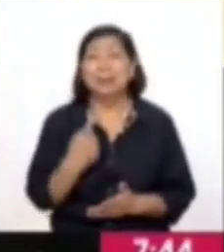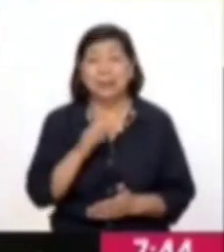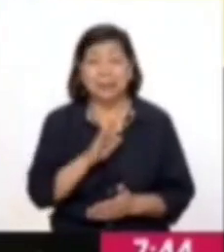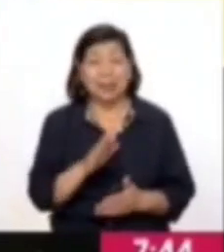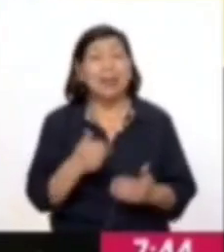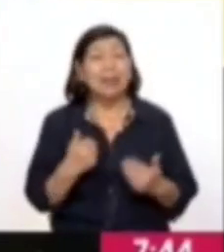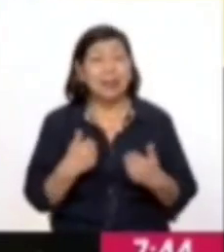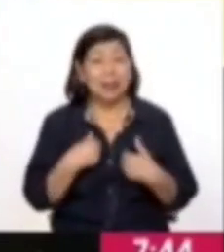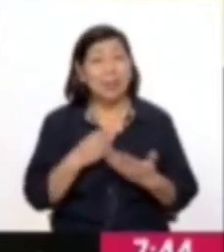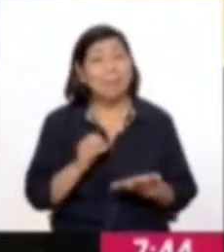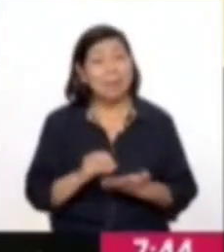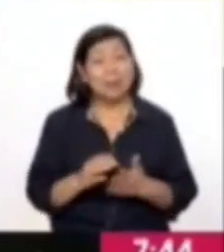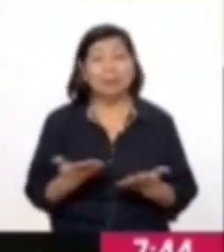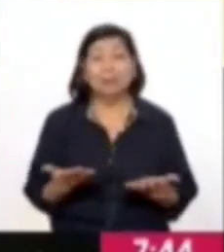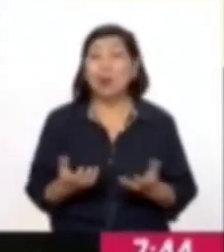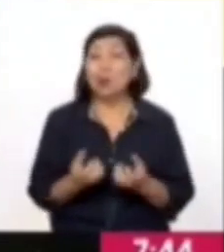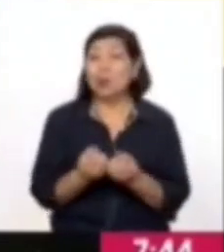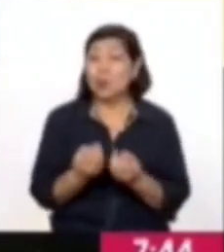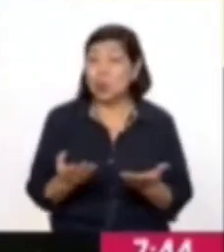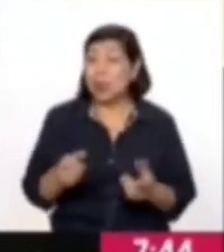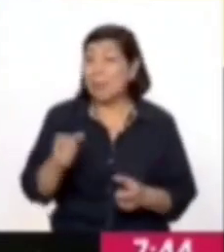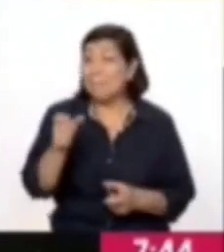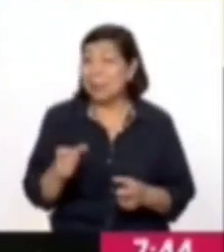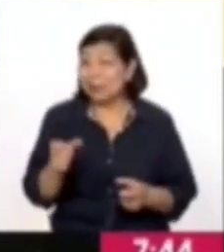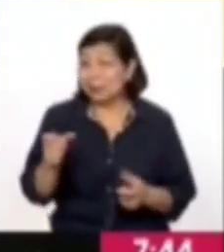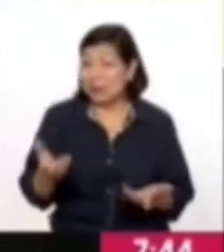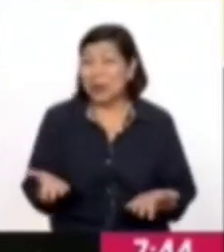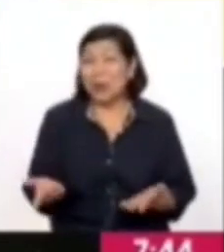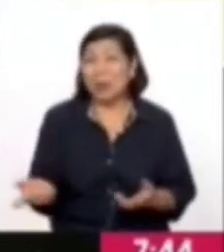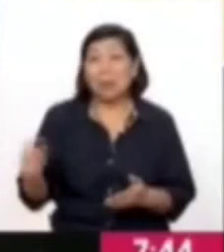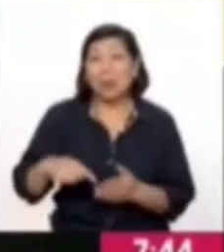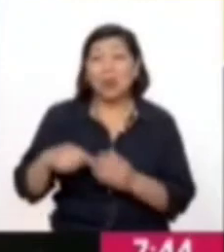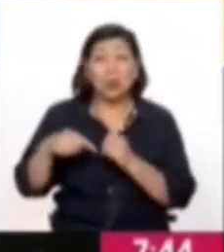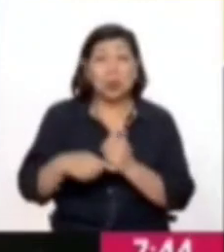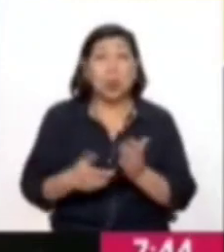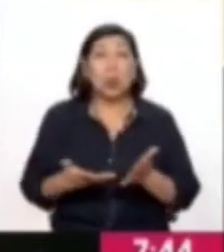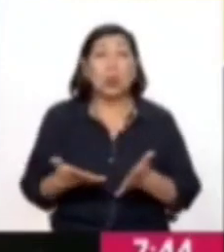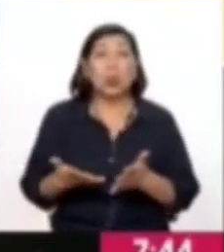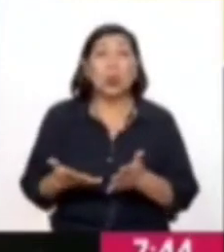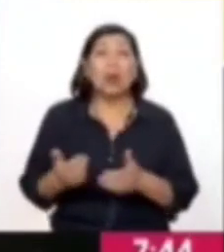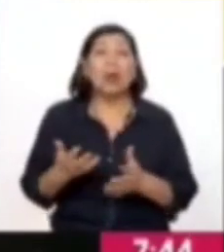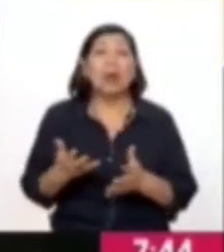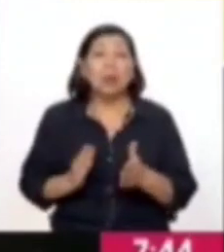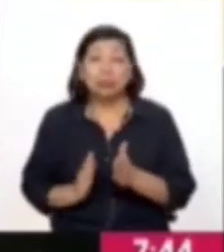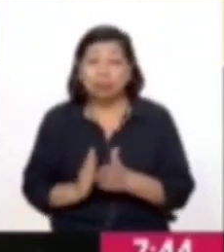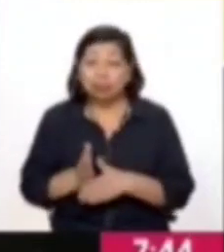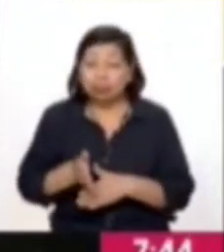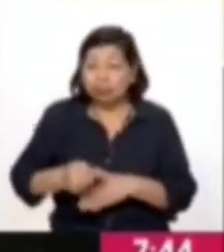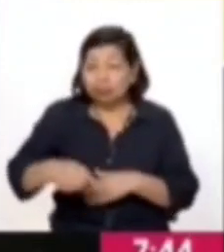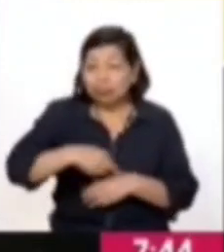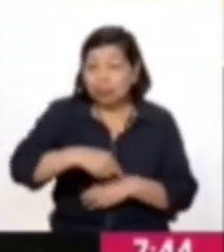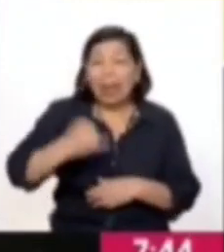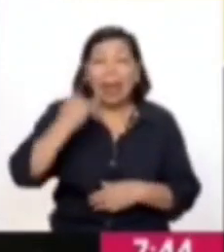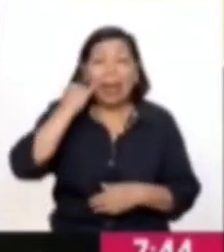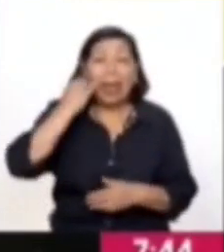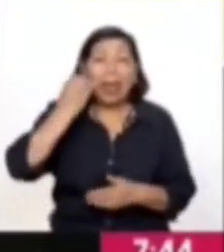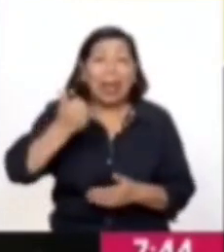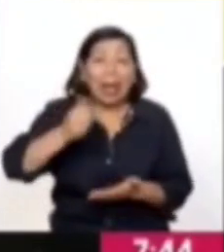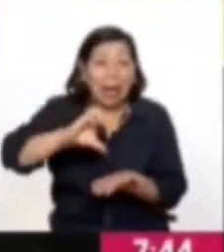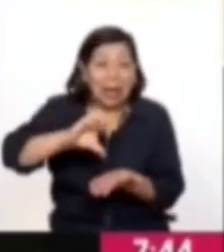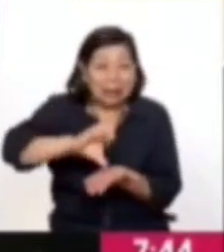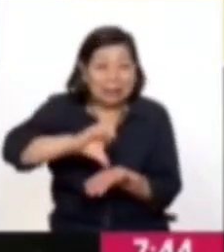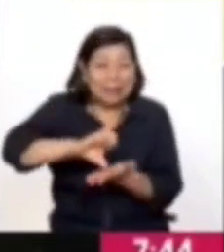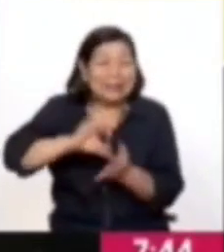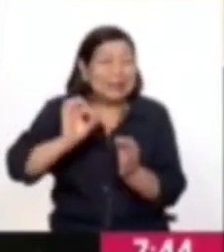ello también se ve más impactada. Hay muchas personas que vienen del sur de América y que cruzan y que se detienen en Ica. ¿Por qué? Porque